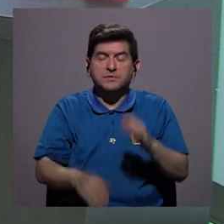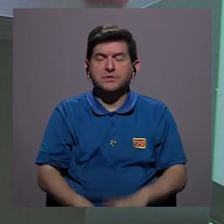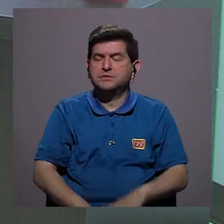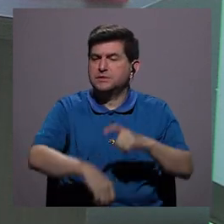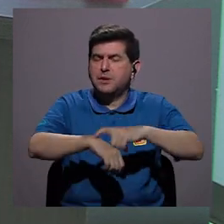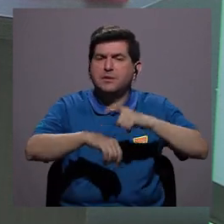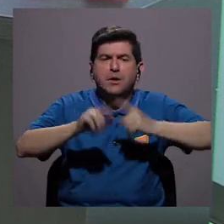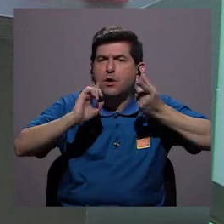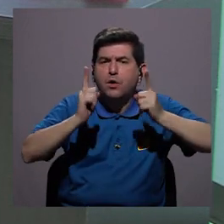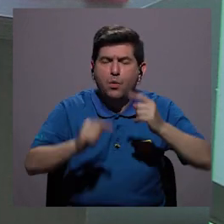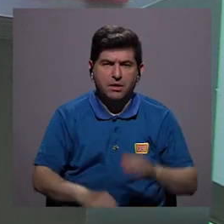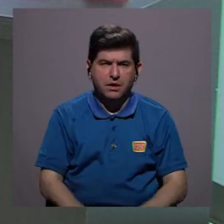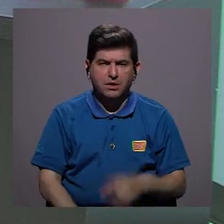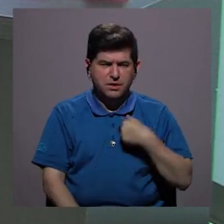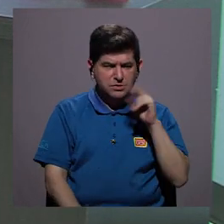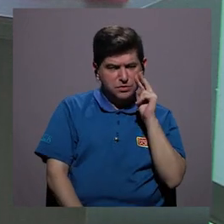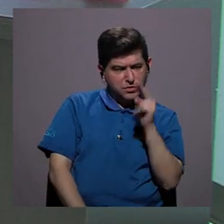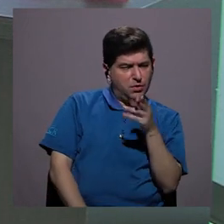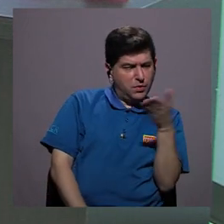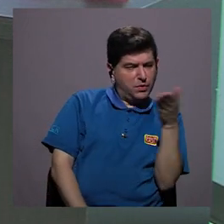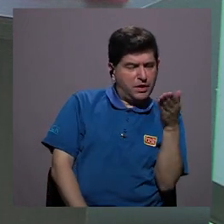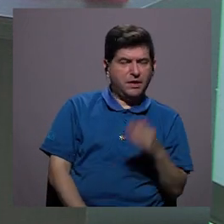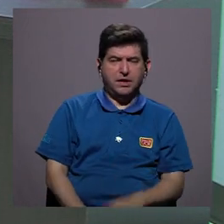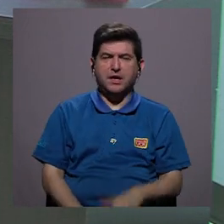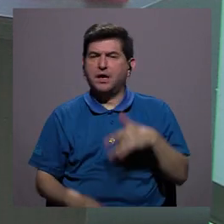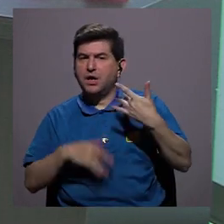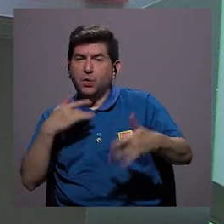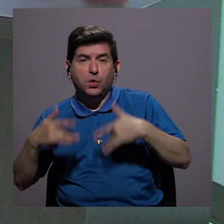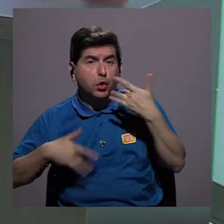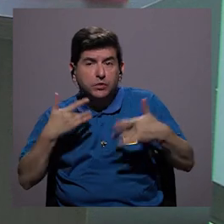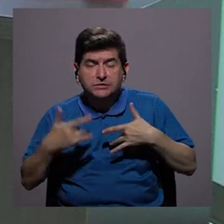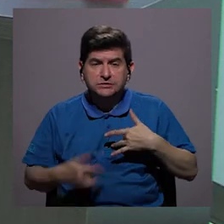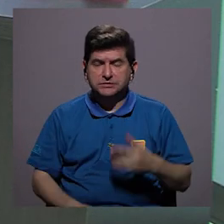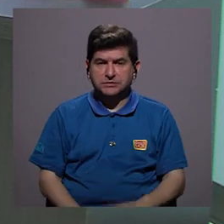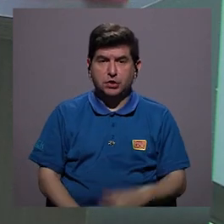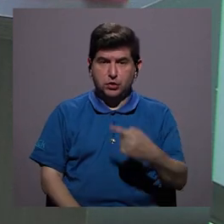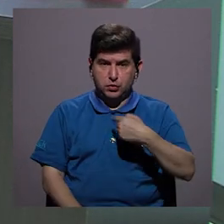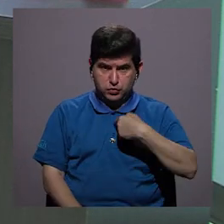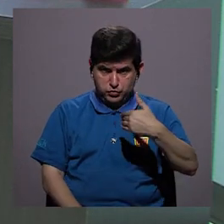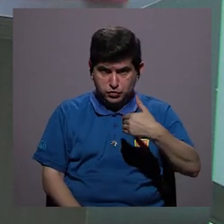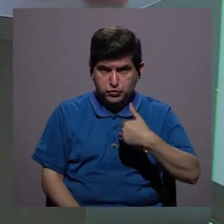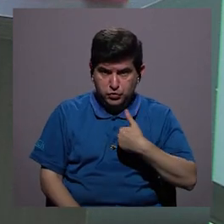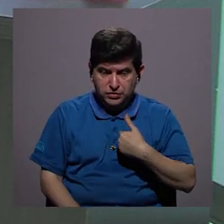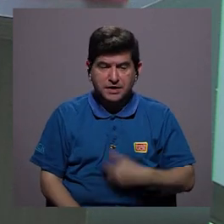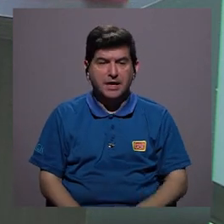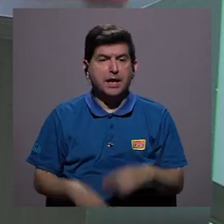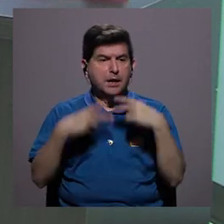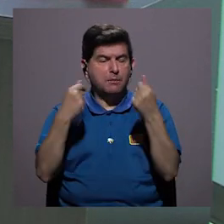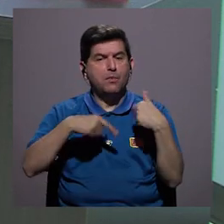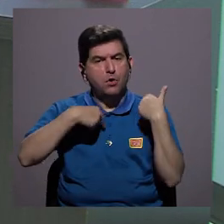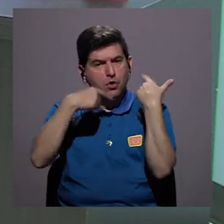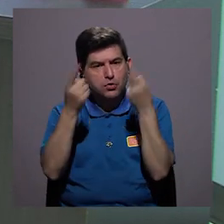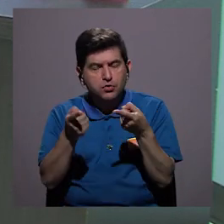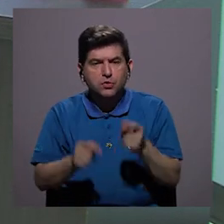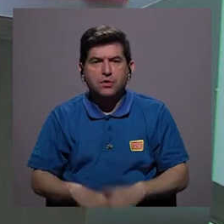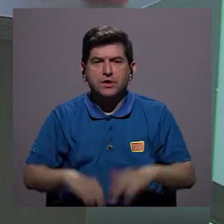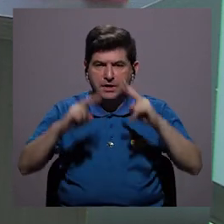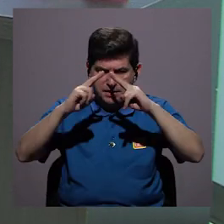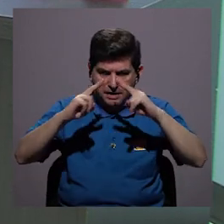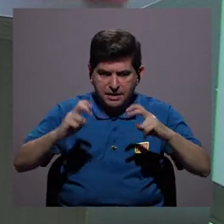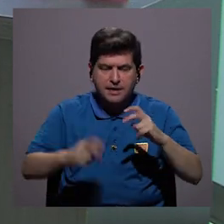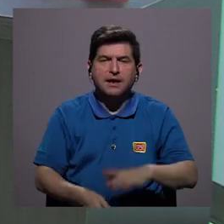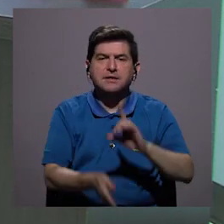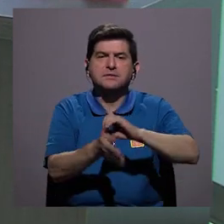especialista? ¿Qué es lo que yo me tengo que ver o sentir para yo tener que salir corriendo a ser vista